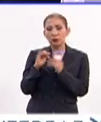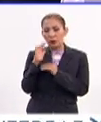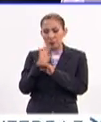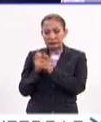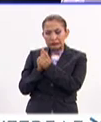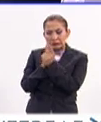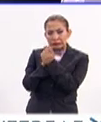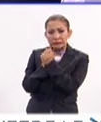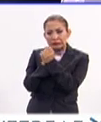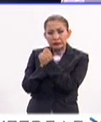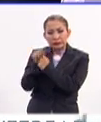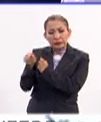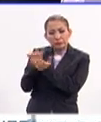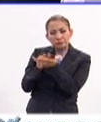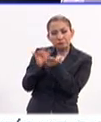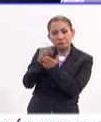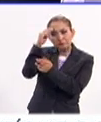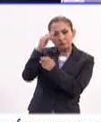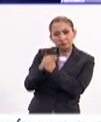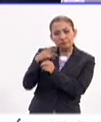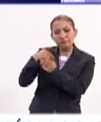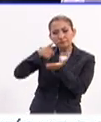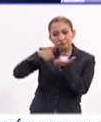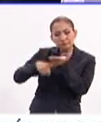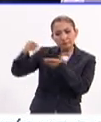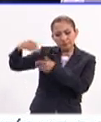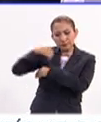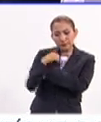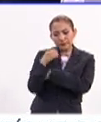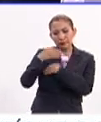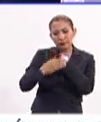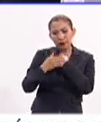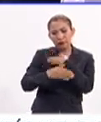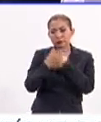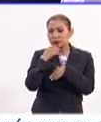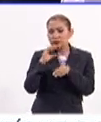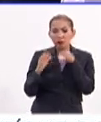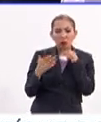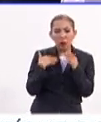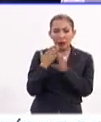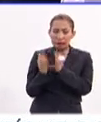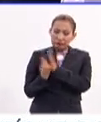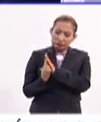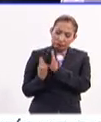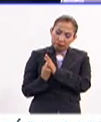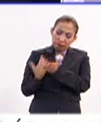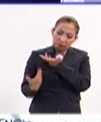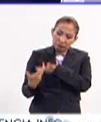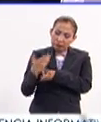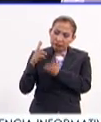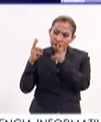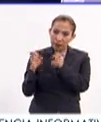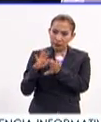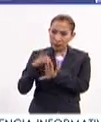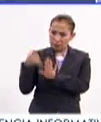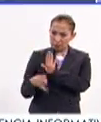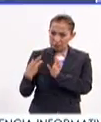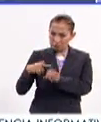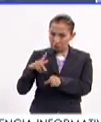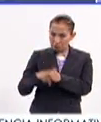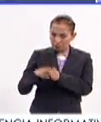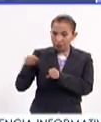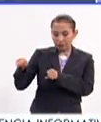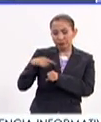más cercano a él, el que tuvo las memorias, la correspondencia, conversaciones más íntimas de cuestiones mucho más